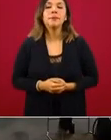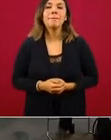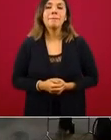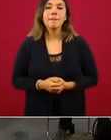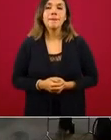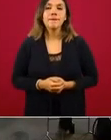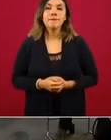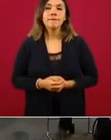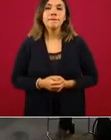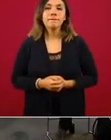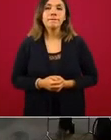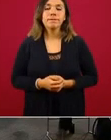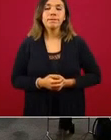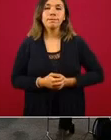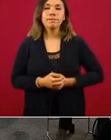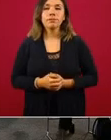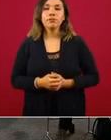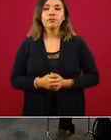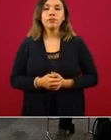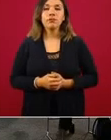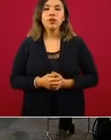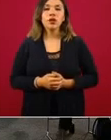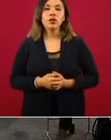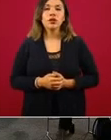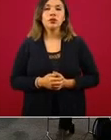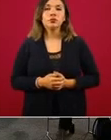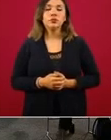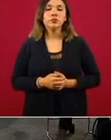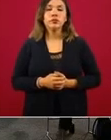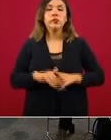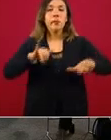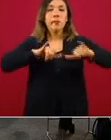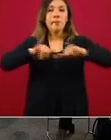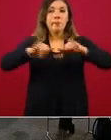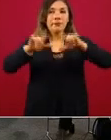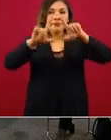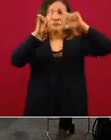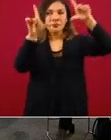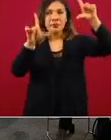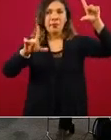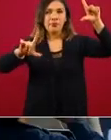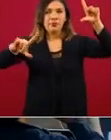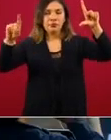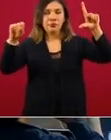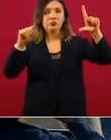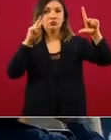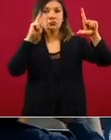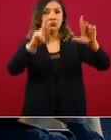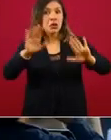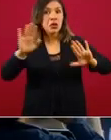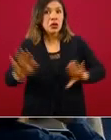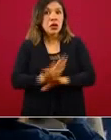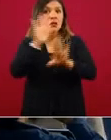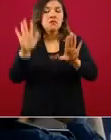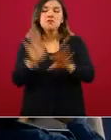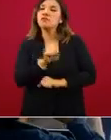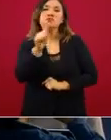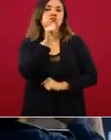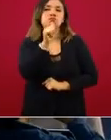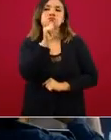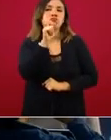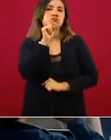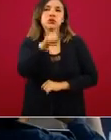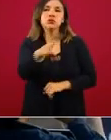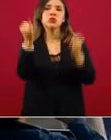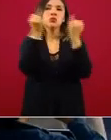siguiente diapositiva. Vemos la carga de enfermedad acumulada. No ha habido muchos cambios en este mapa en los últimos días,